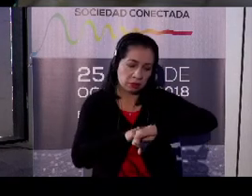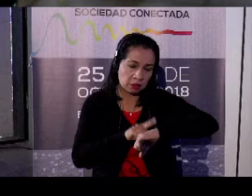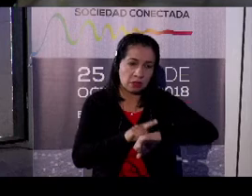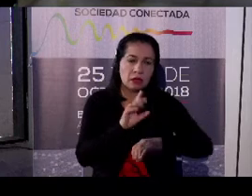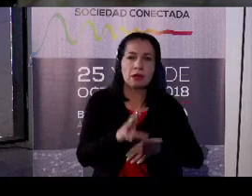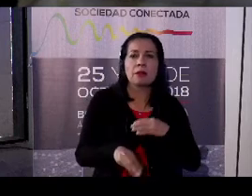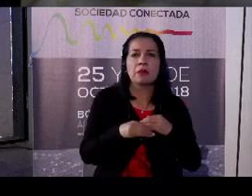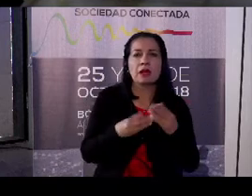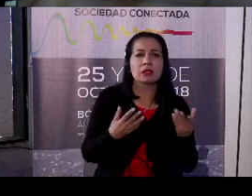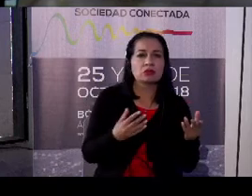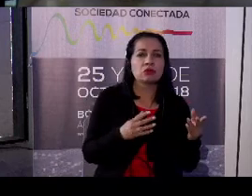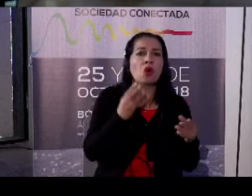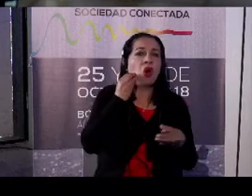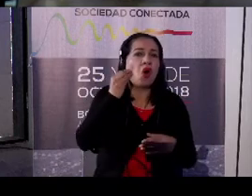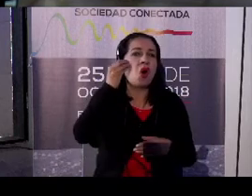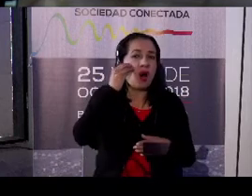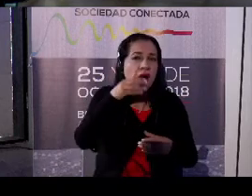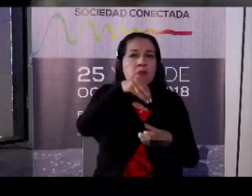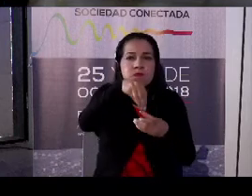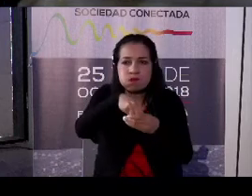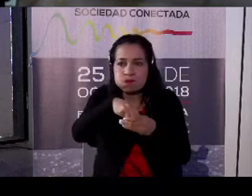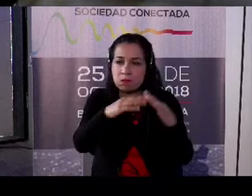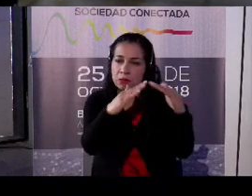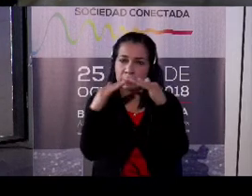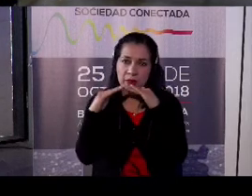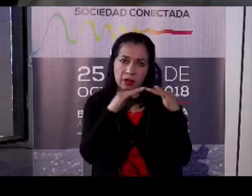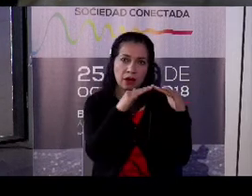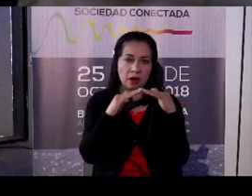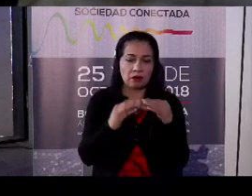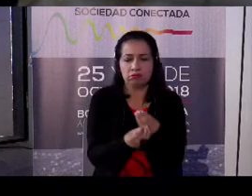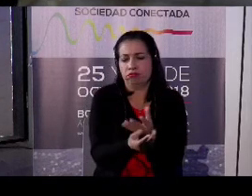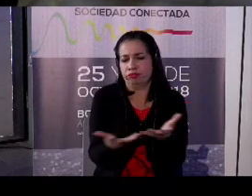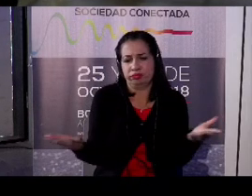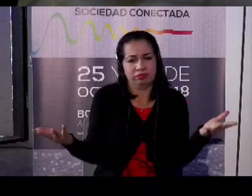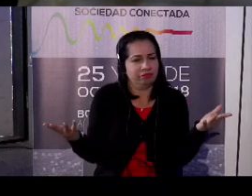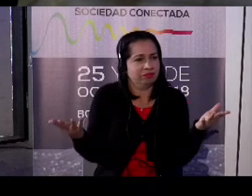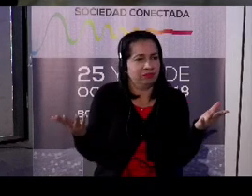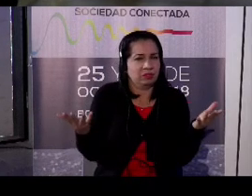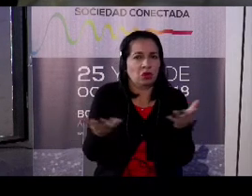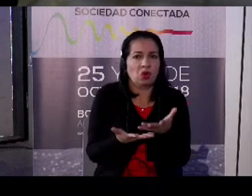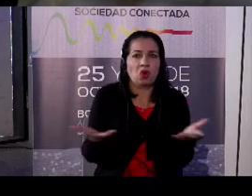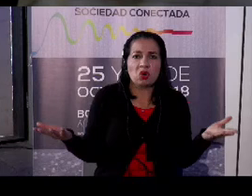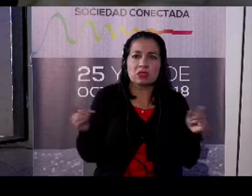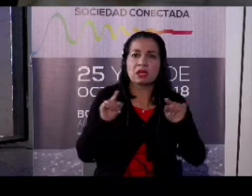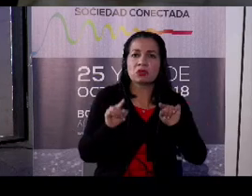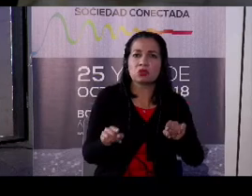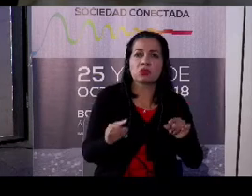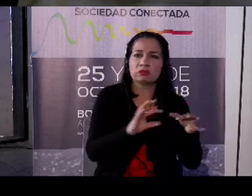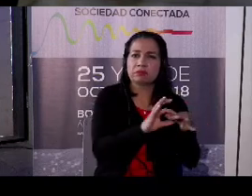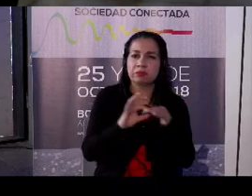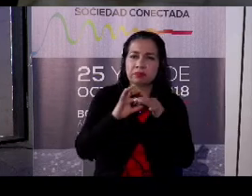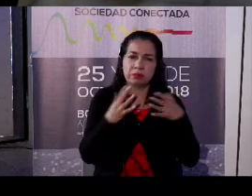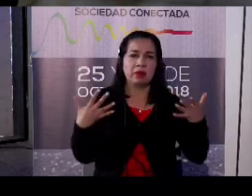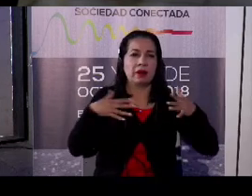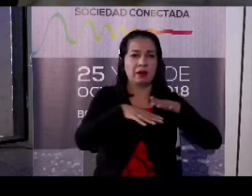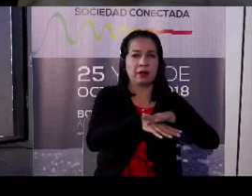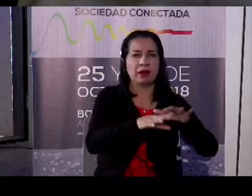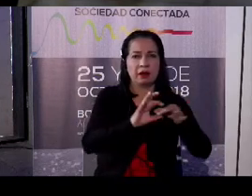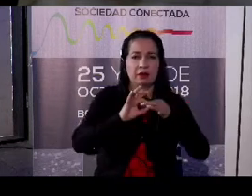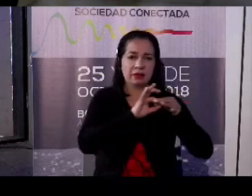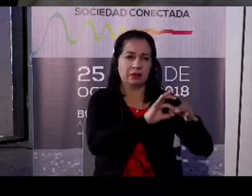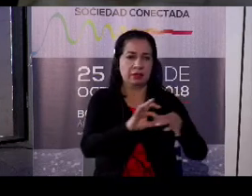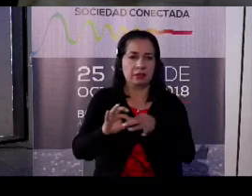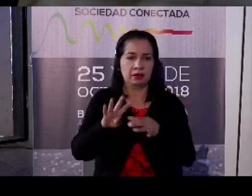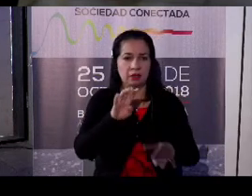presentes en los hogares nuestro portafolio de electrodomésticos es una red conectada y aproximadamente